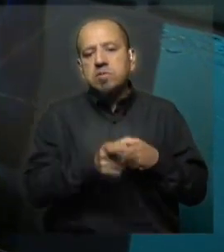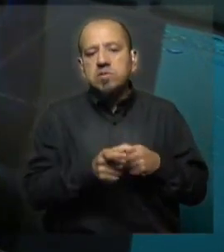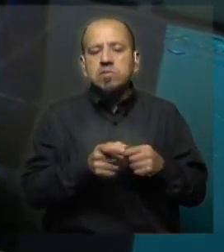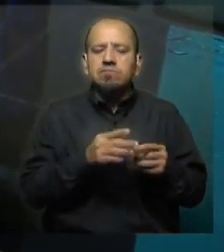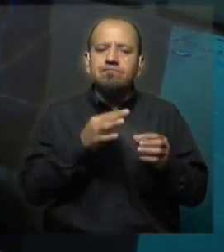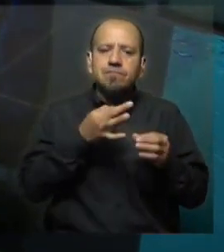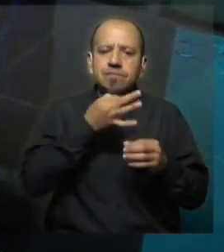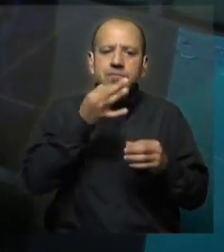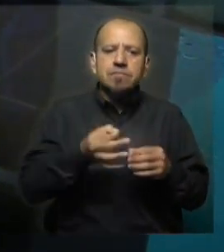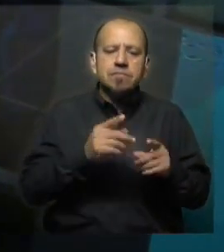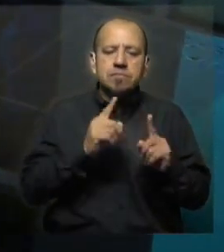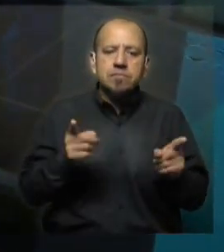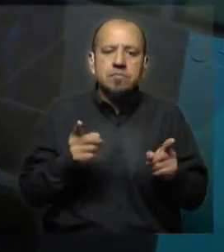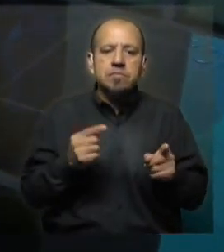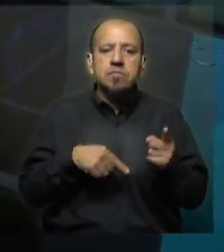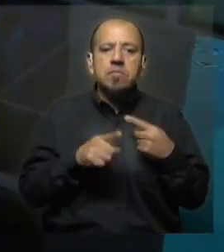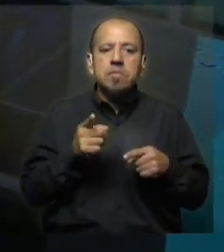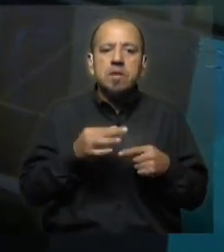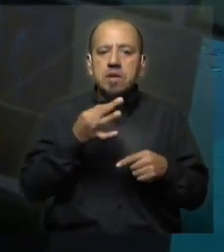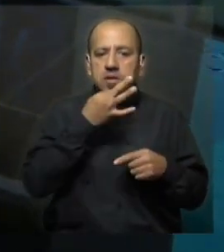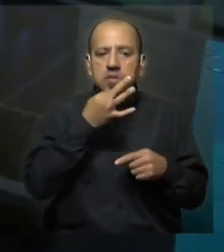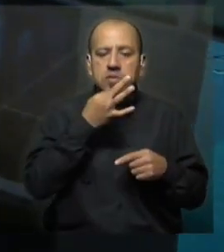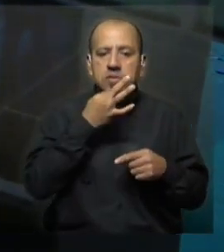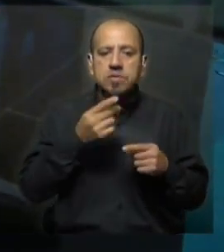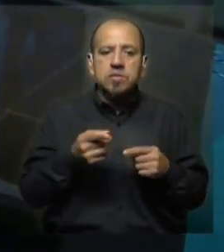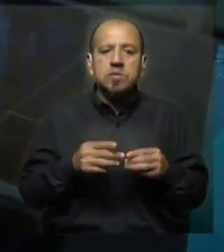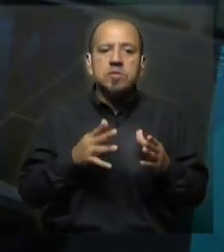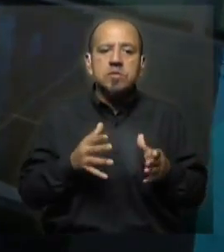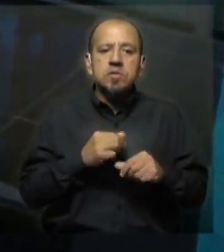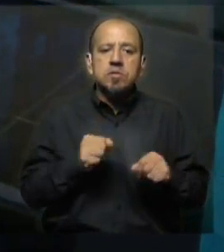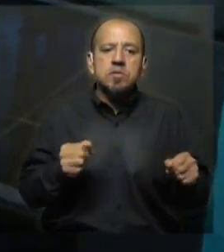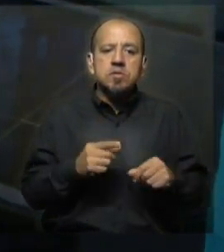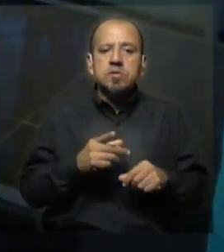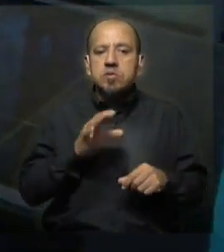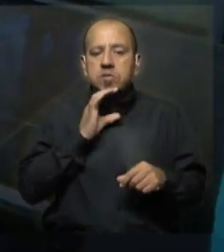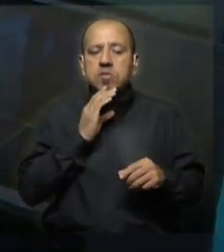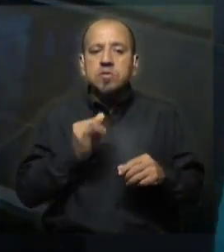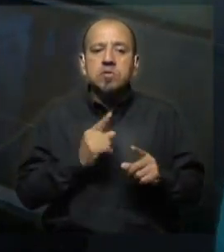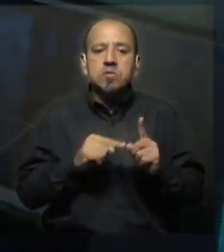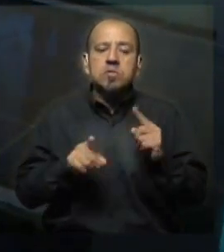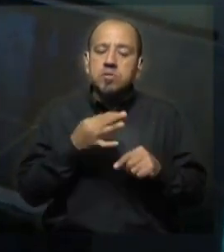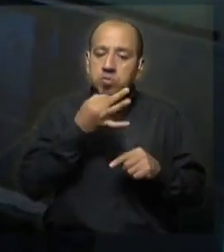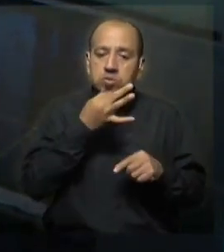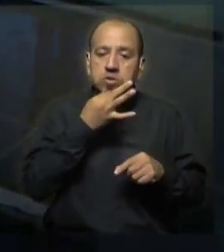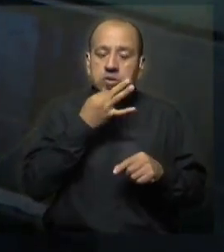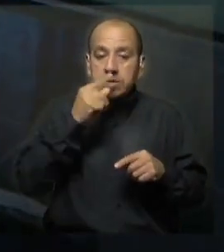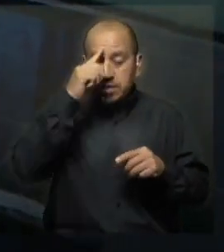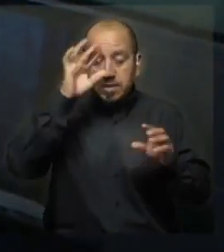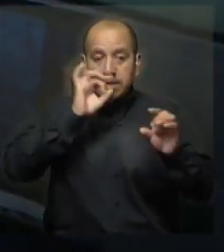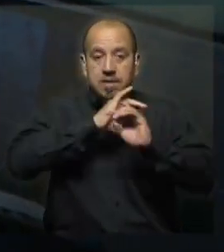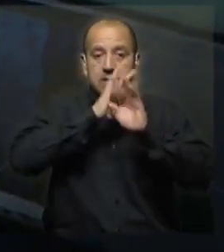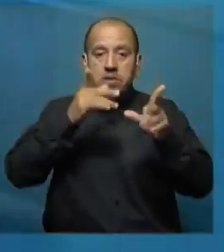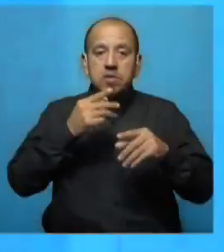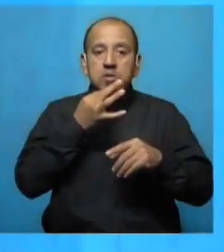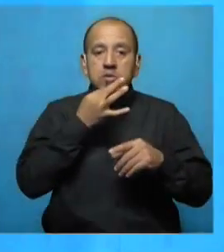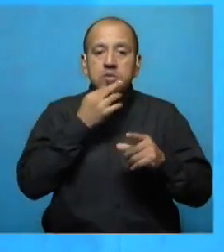decir algo por decir no tiene sentido Ahora sí es un chiste aún te puede resultar gracioso Y a vos no pero es un chiste y está claro que es un tiene